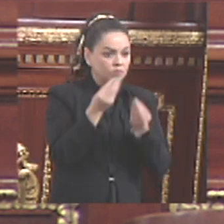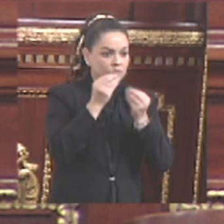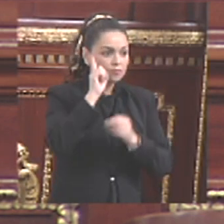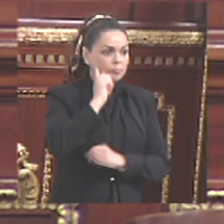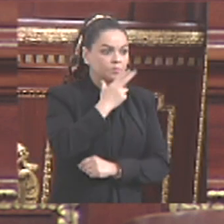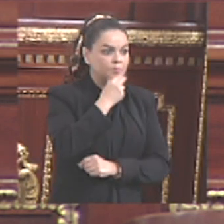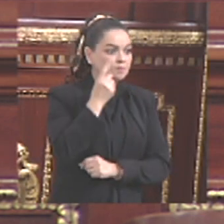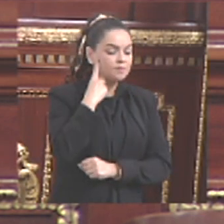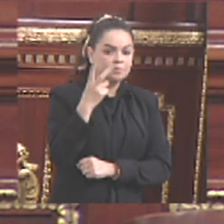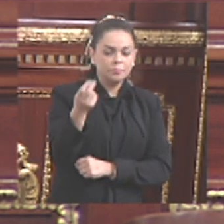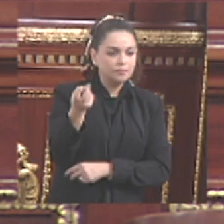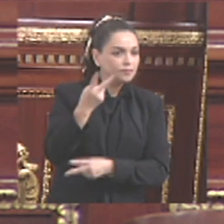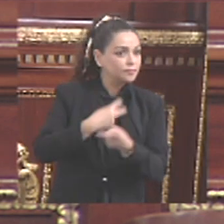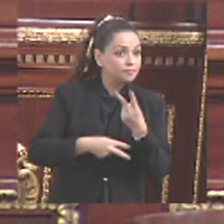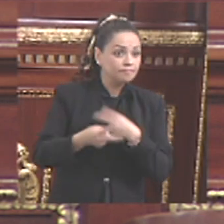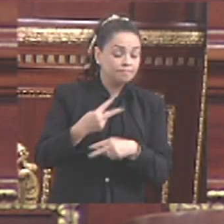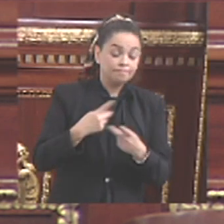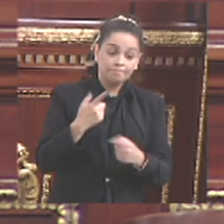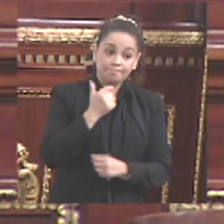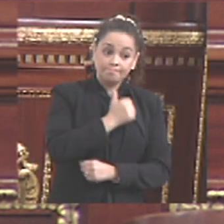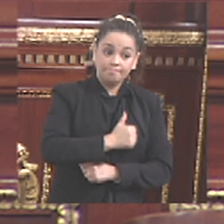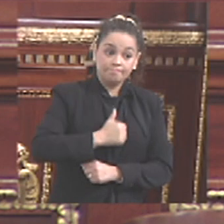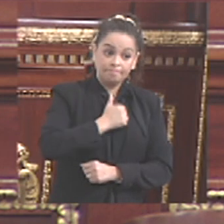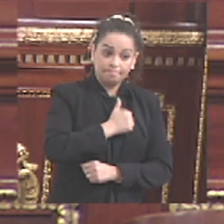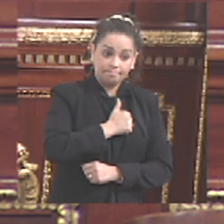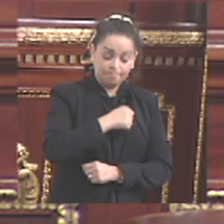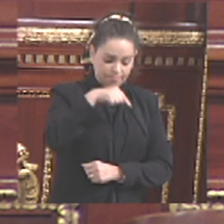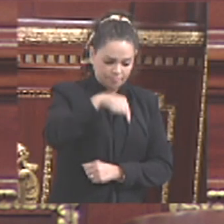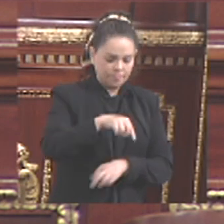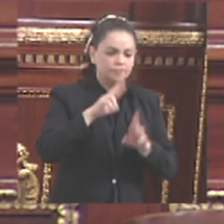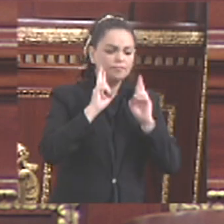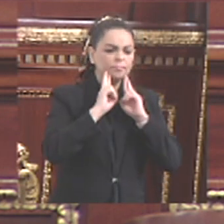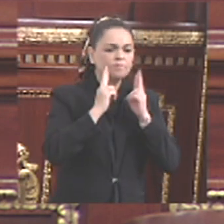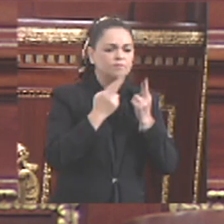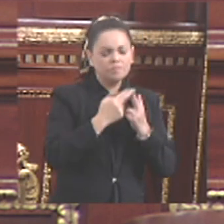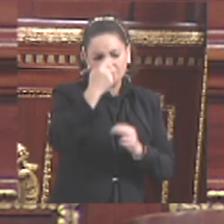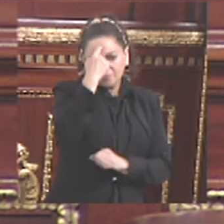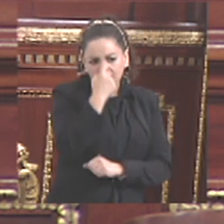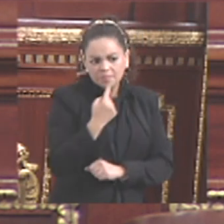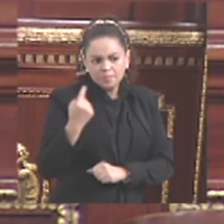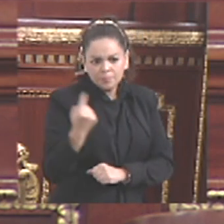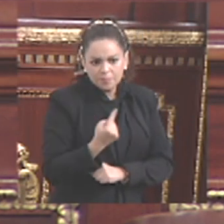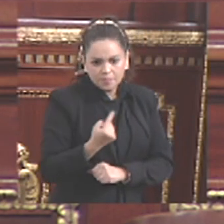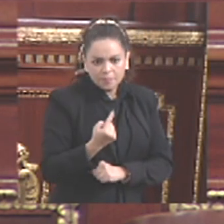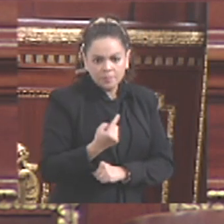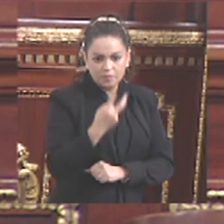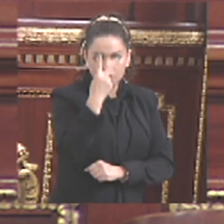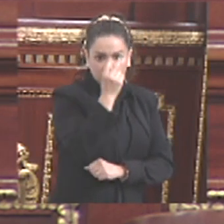nos reunimos para recordar dos fechas que han dejado una profunda huella en nuestra historia y en nuestros